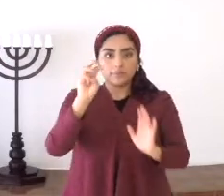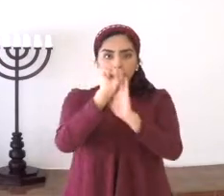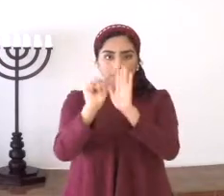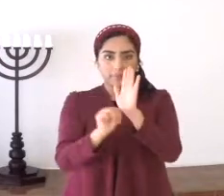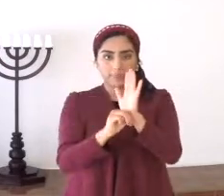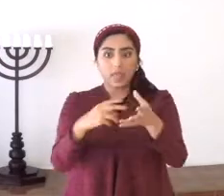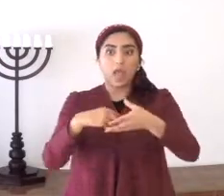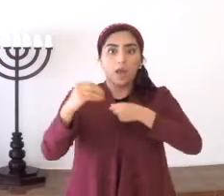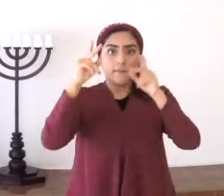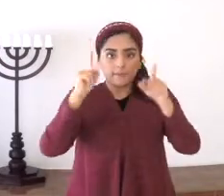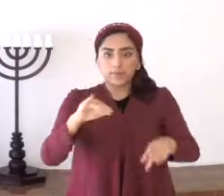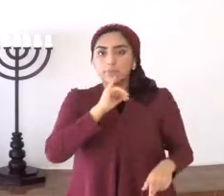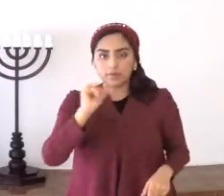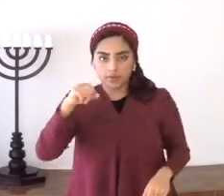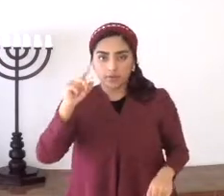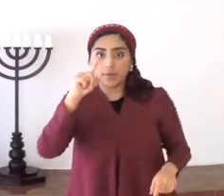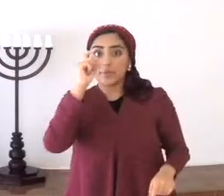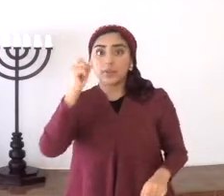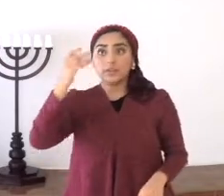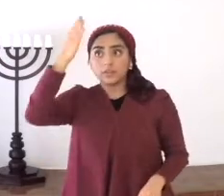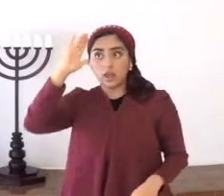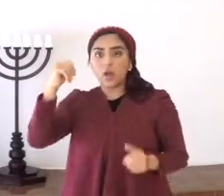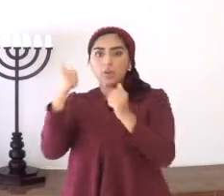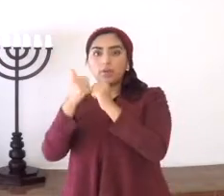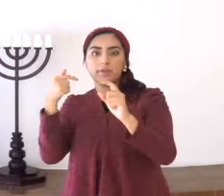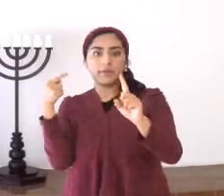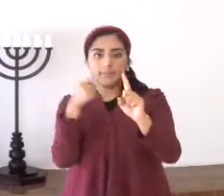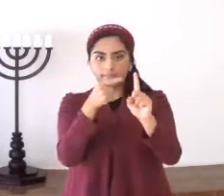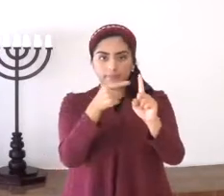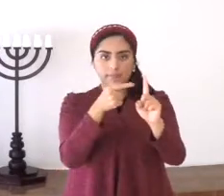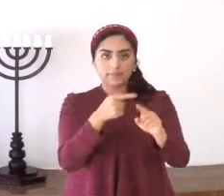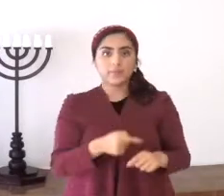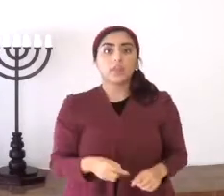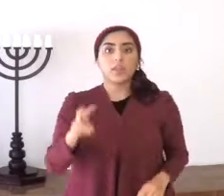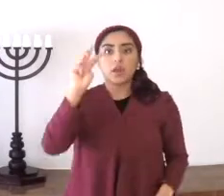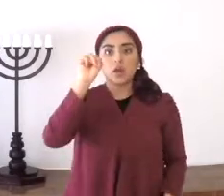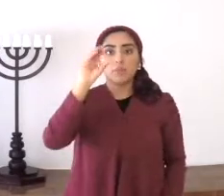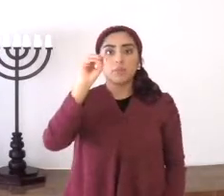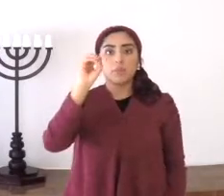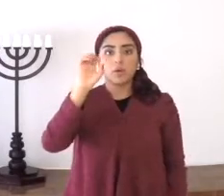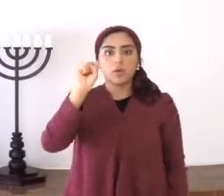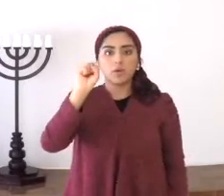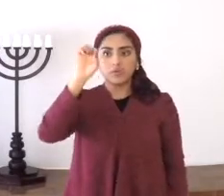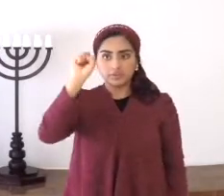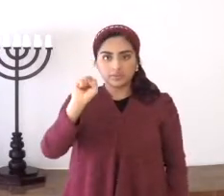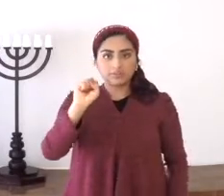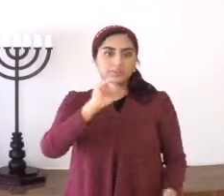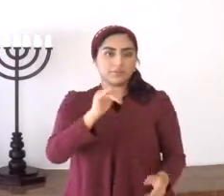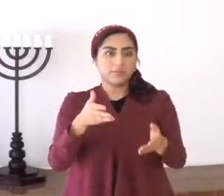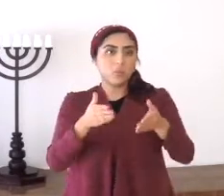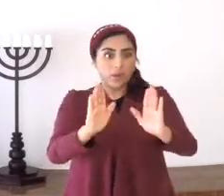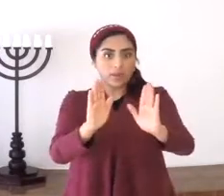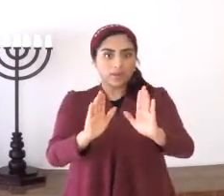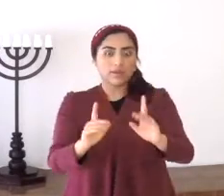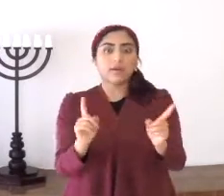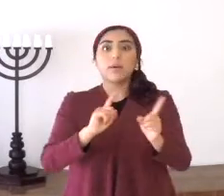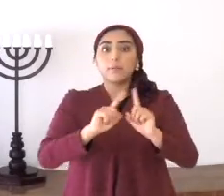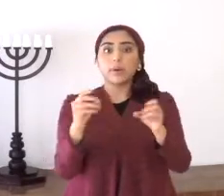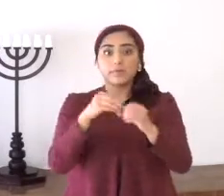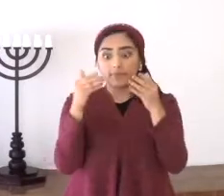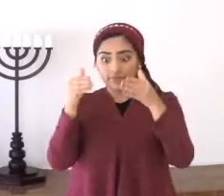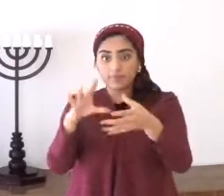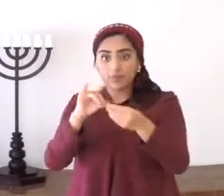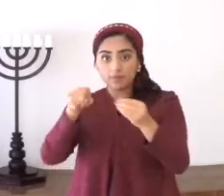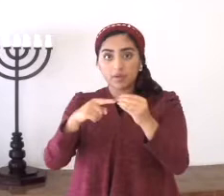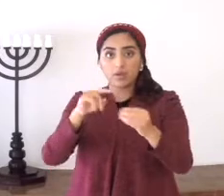absurdo. Moshe sacó al pueblo porque Elohim iba con él. Moshe fue el